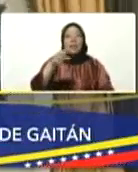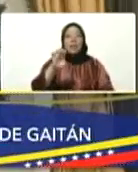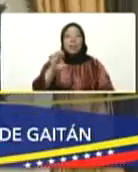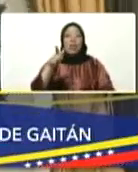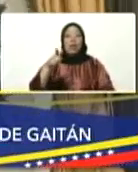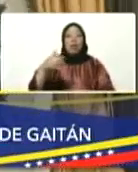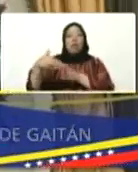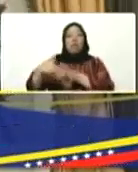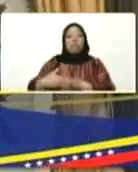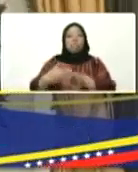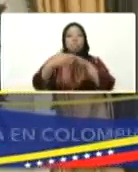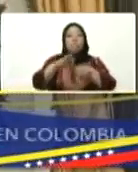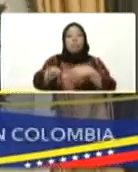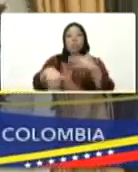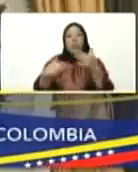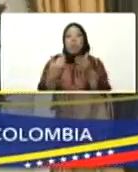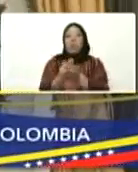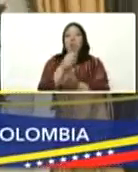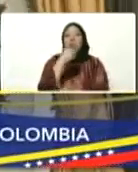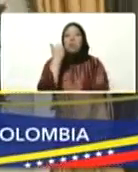barco destartalado.